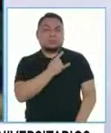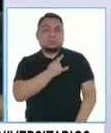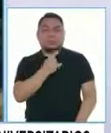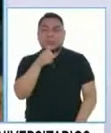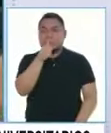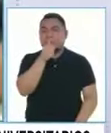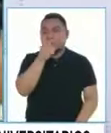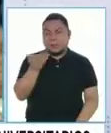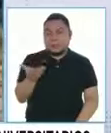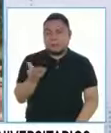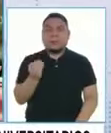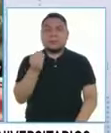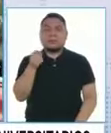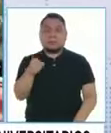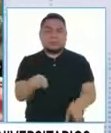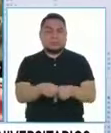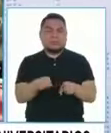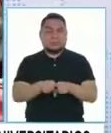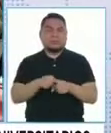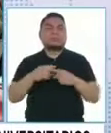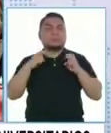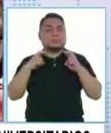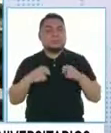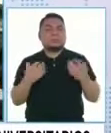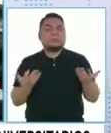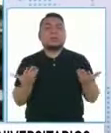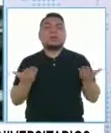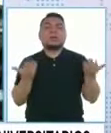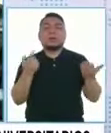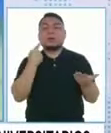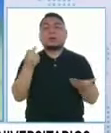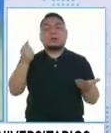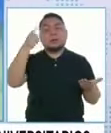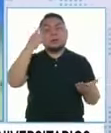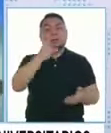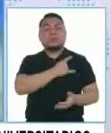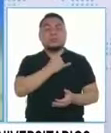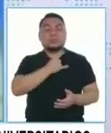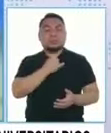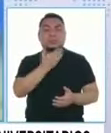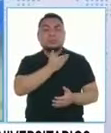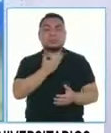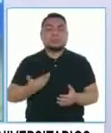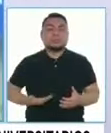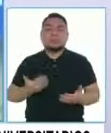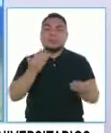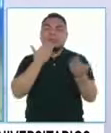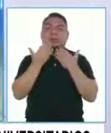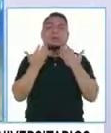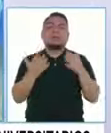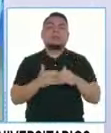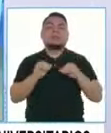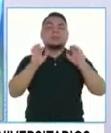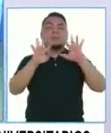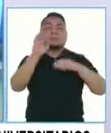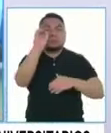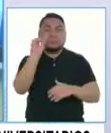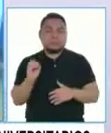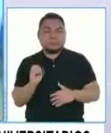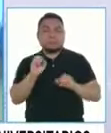y privadas, porque eso es también una estadística donde en el caso de las universidades públicas estamos hablando de